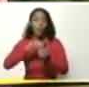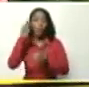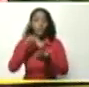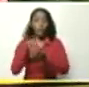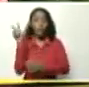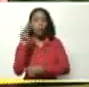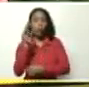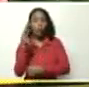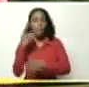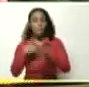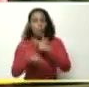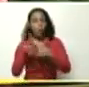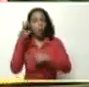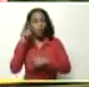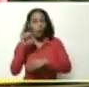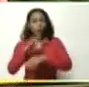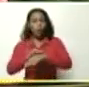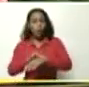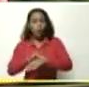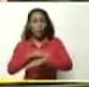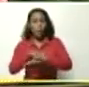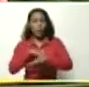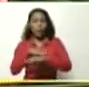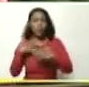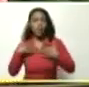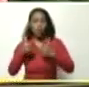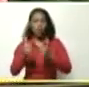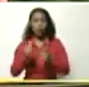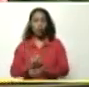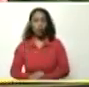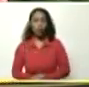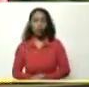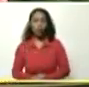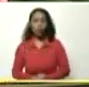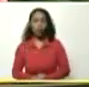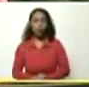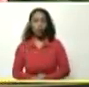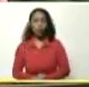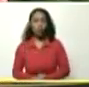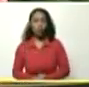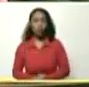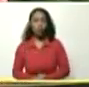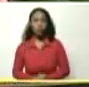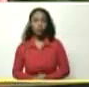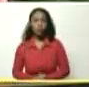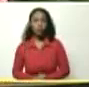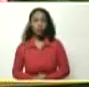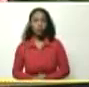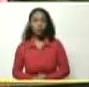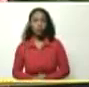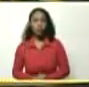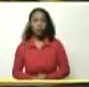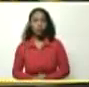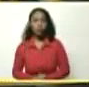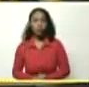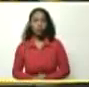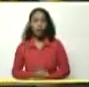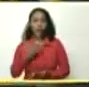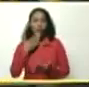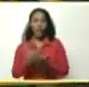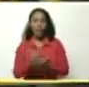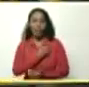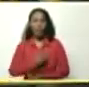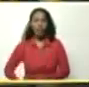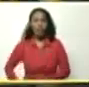2022. Vamos a escuchar al doctor Carlos Alvarado, ministro del Poder Popular para la Salud. Sí, gracias,